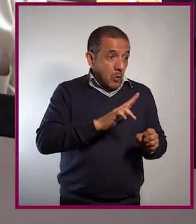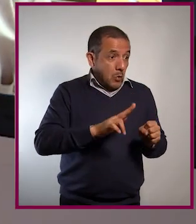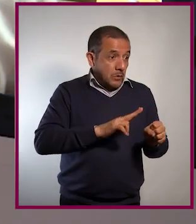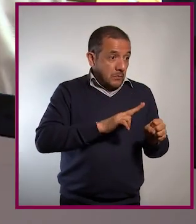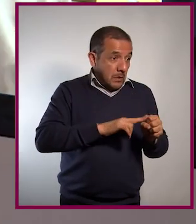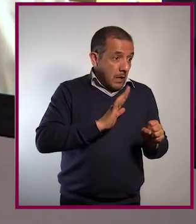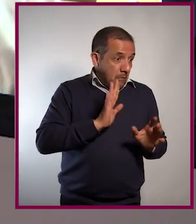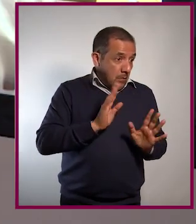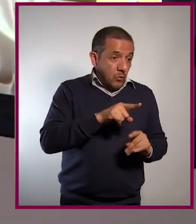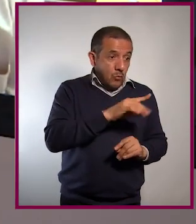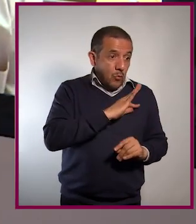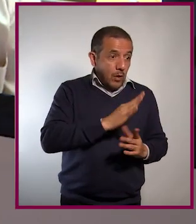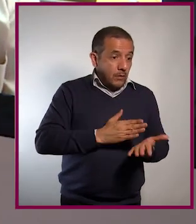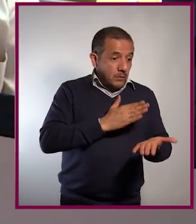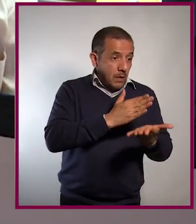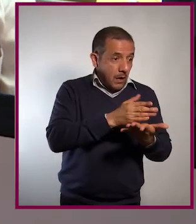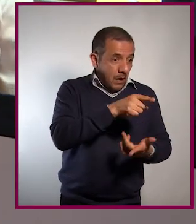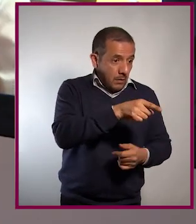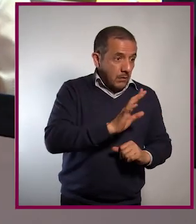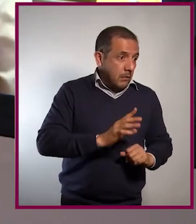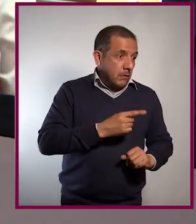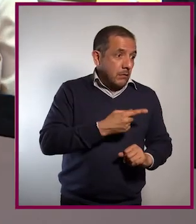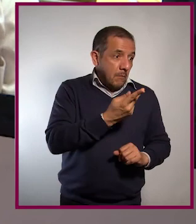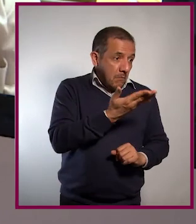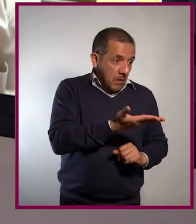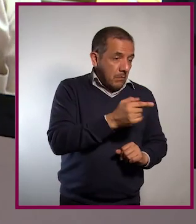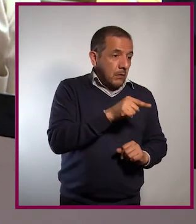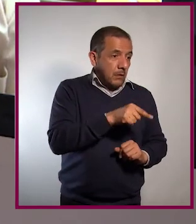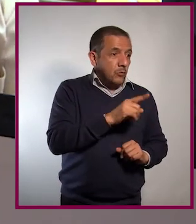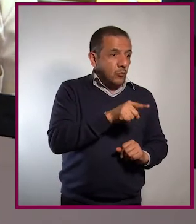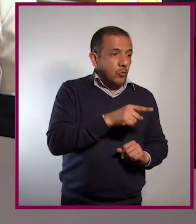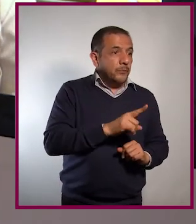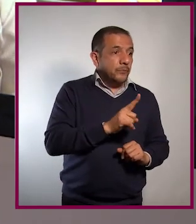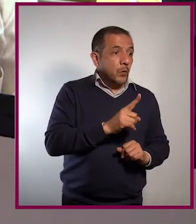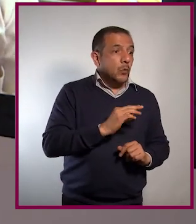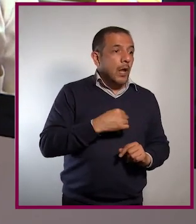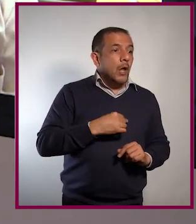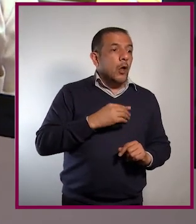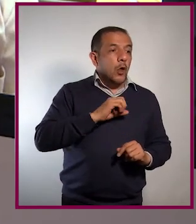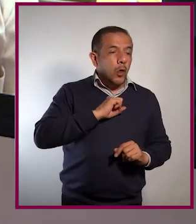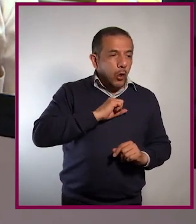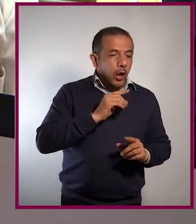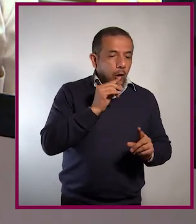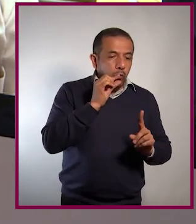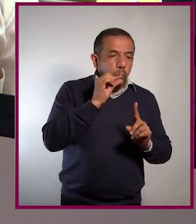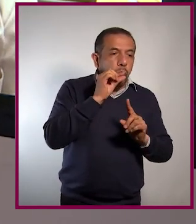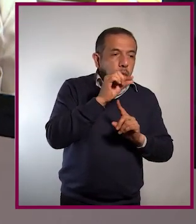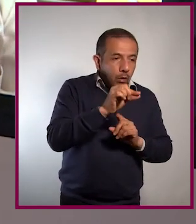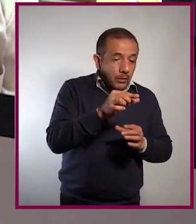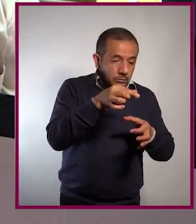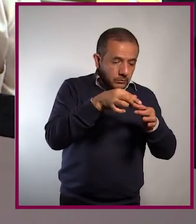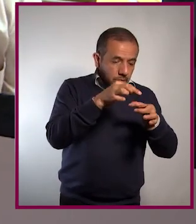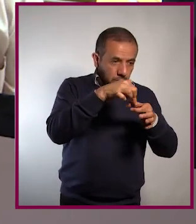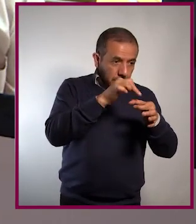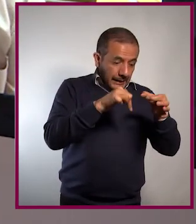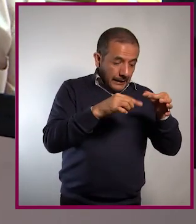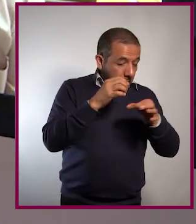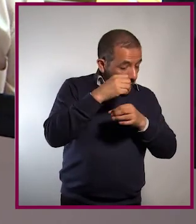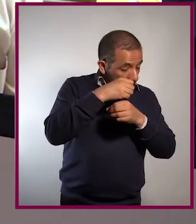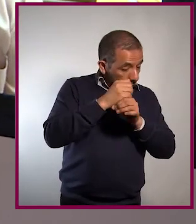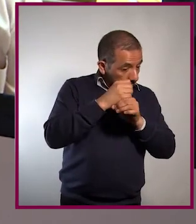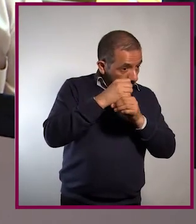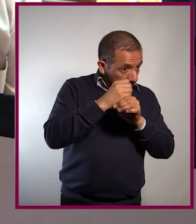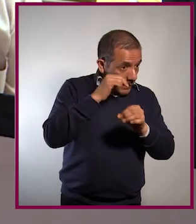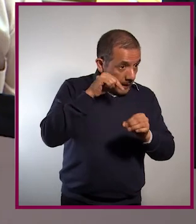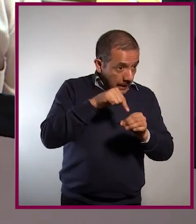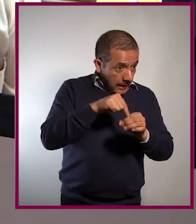te piden en el centro de salud es que des una flema, y esa flema se